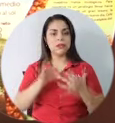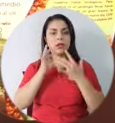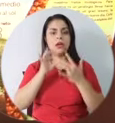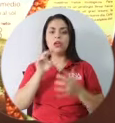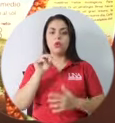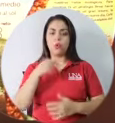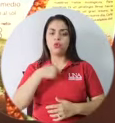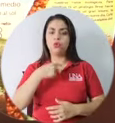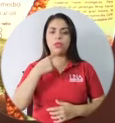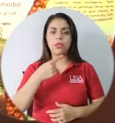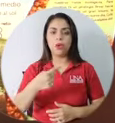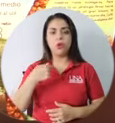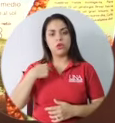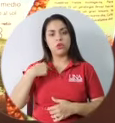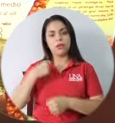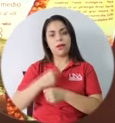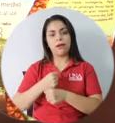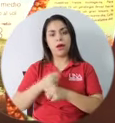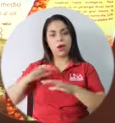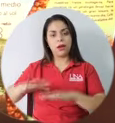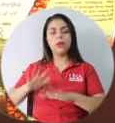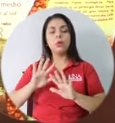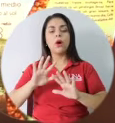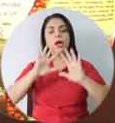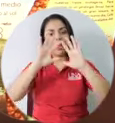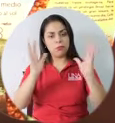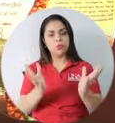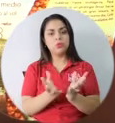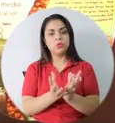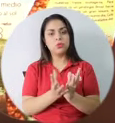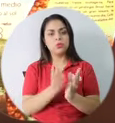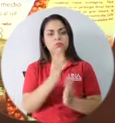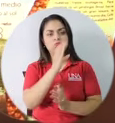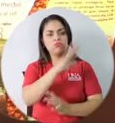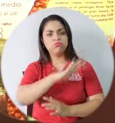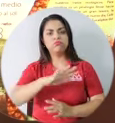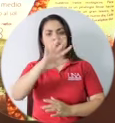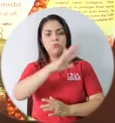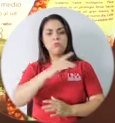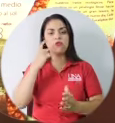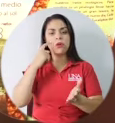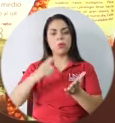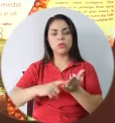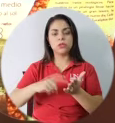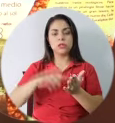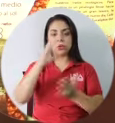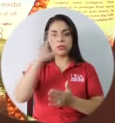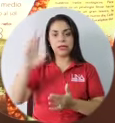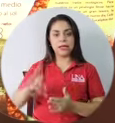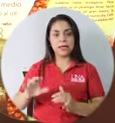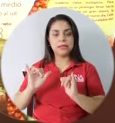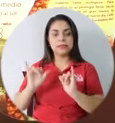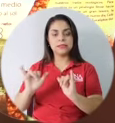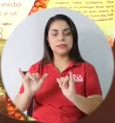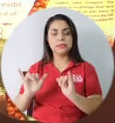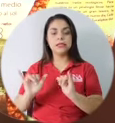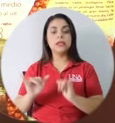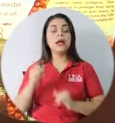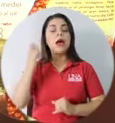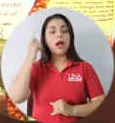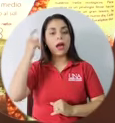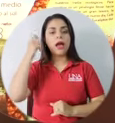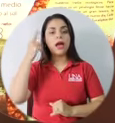y no porque lo digamos nosotros que estamos en el sector, sino porque el mundo entero lo reconoce como tal. Hemos ido entendiendo